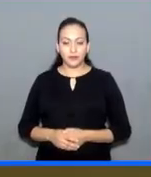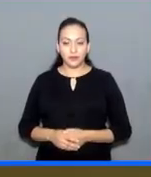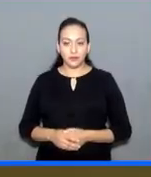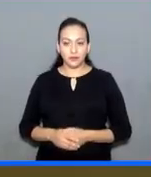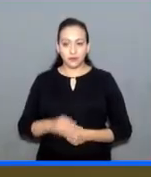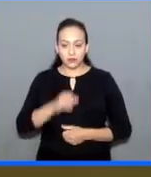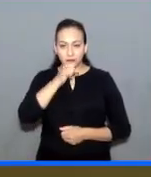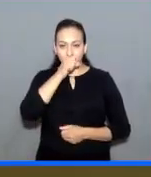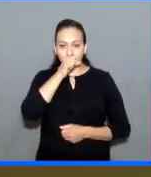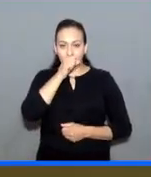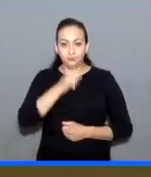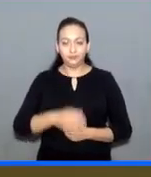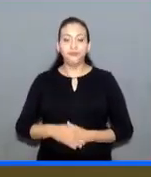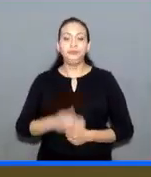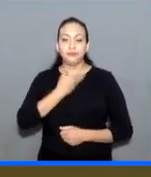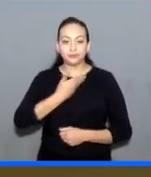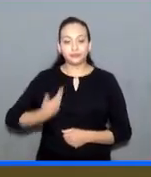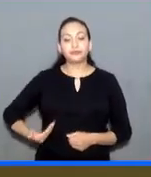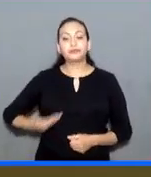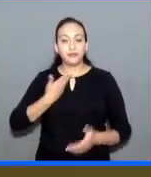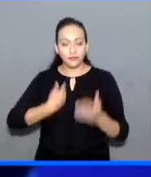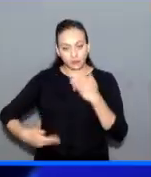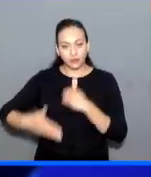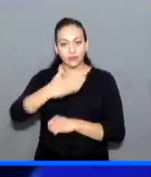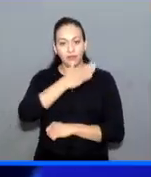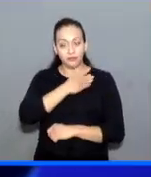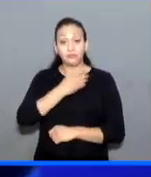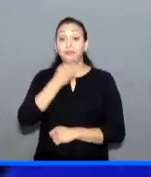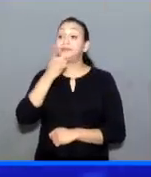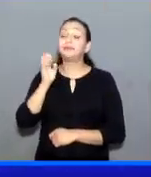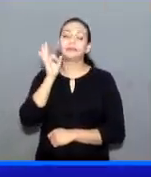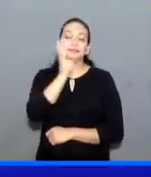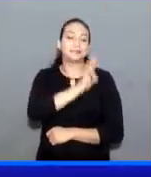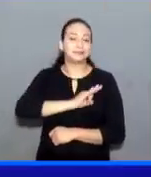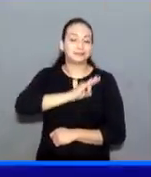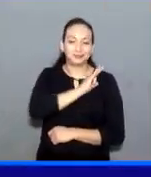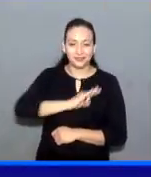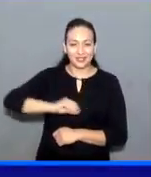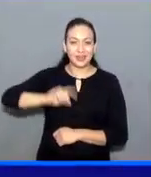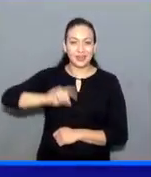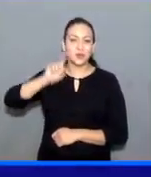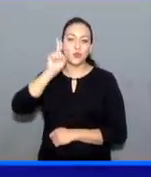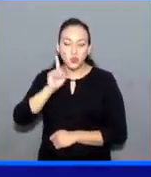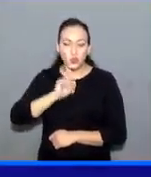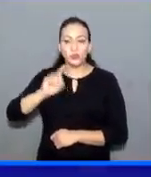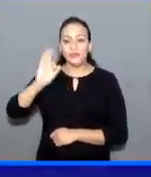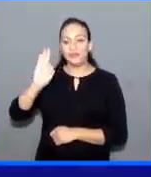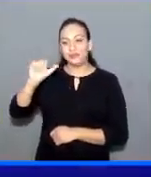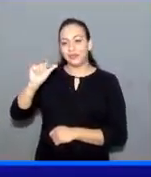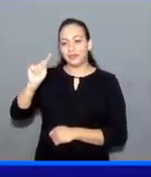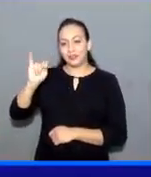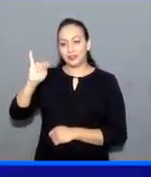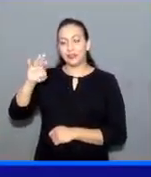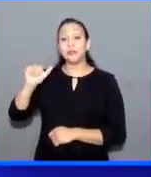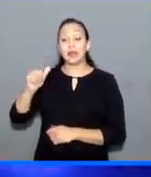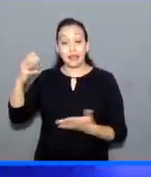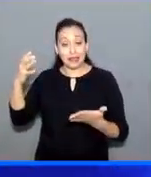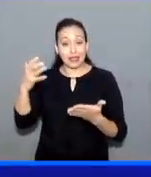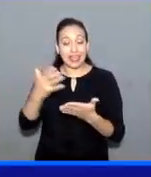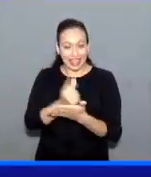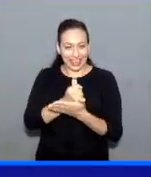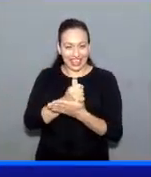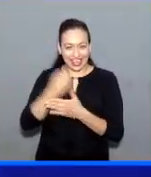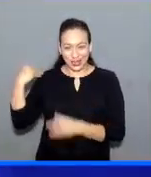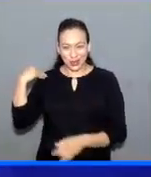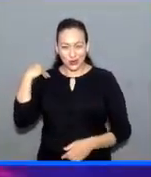La presidenta Claudia Sheinbaum felicitó a la mexicana Fátima Bosch, ganadora del certamen Miss Universo